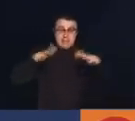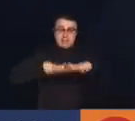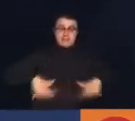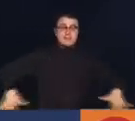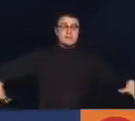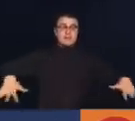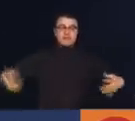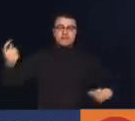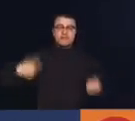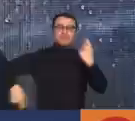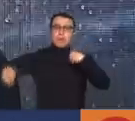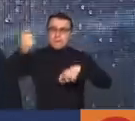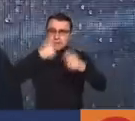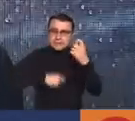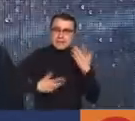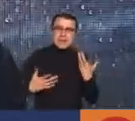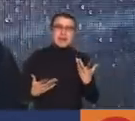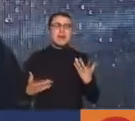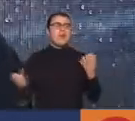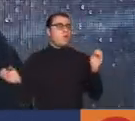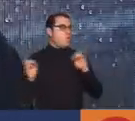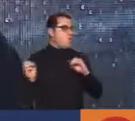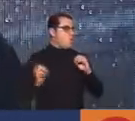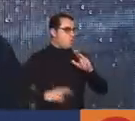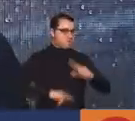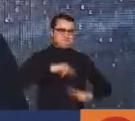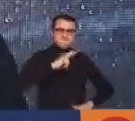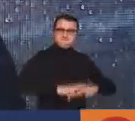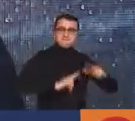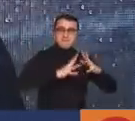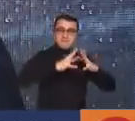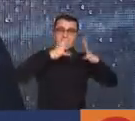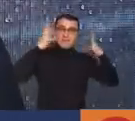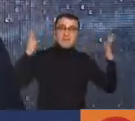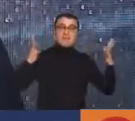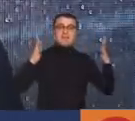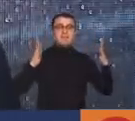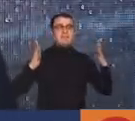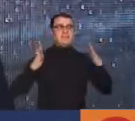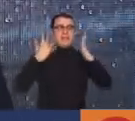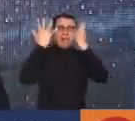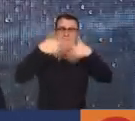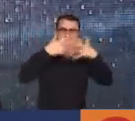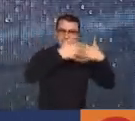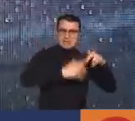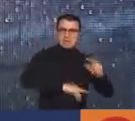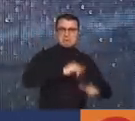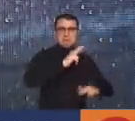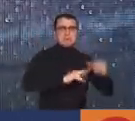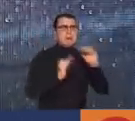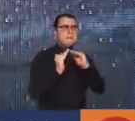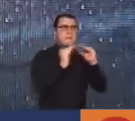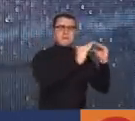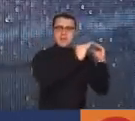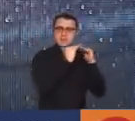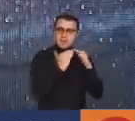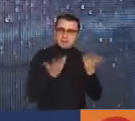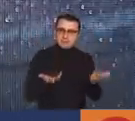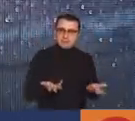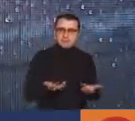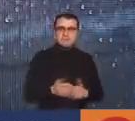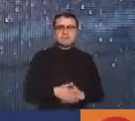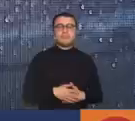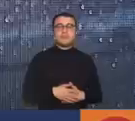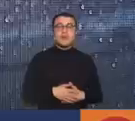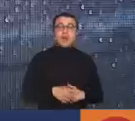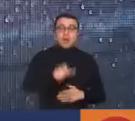etcétera, a las grandes construcciones de vivienda, los empresarios de la construcción de vivienda. No